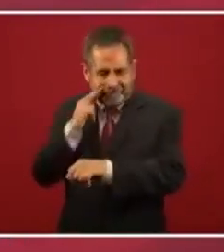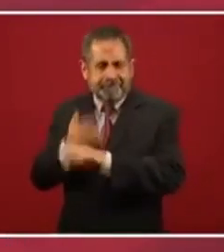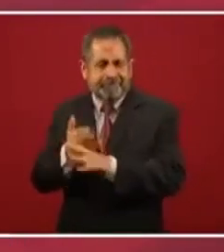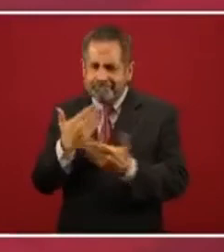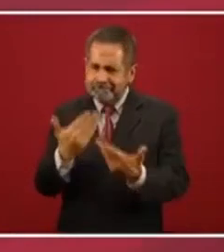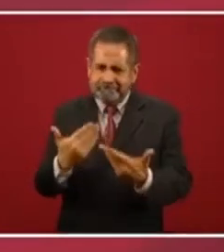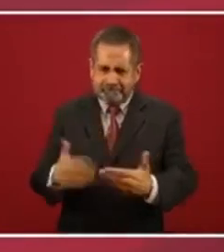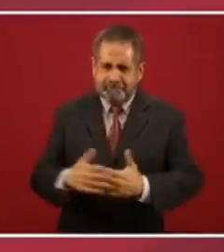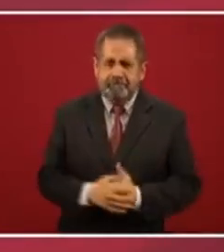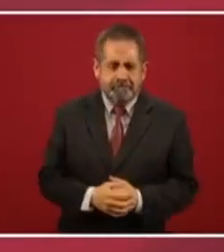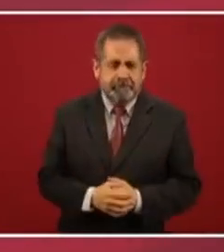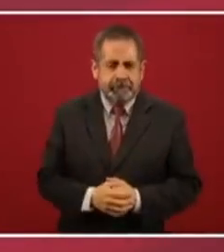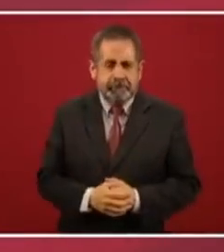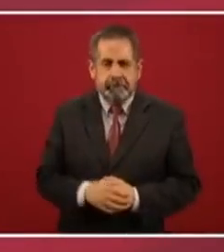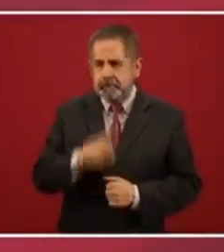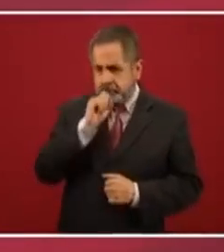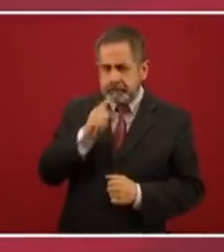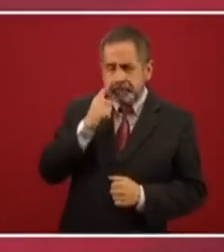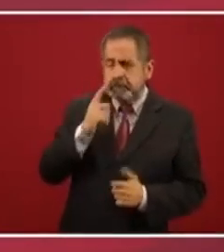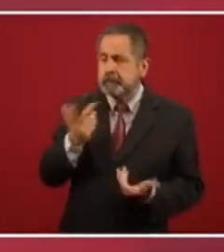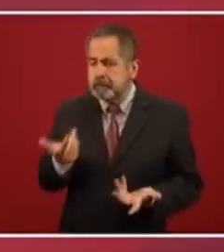De todas maneras, estoy pendiente,